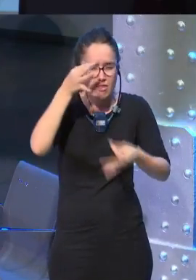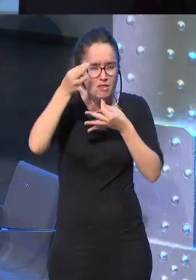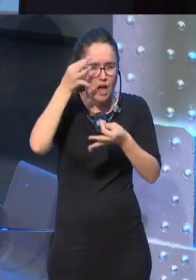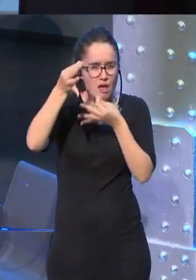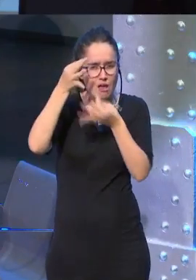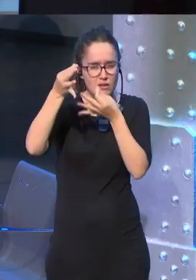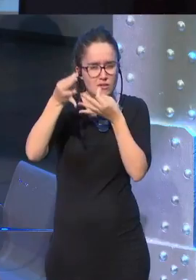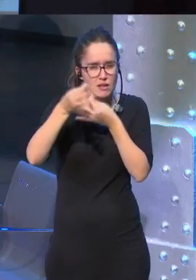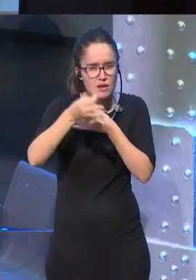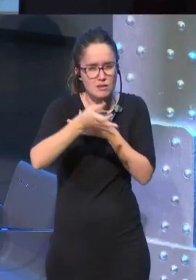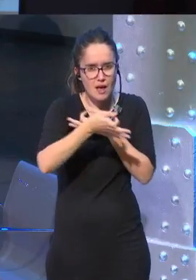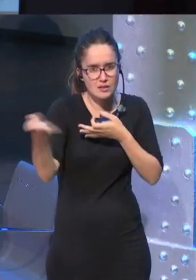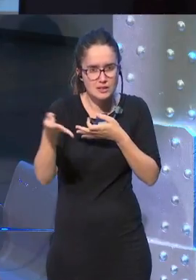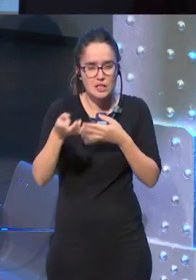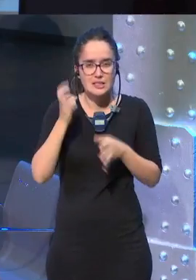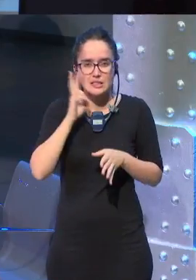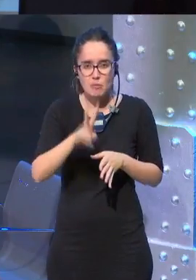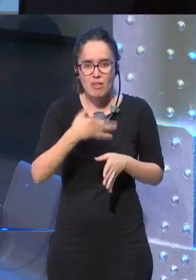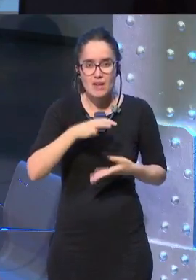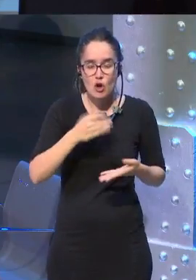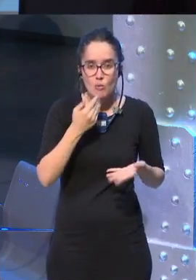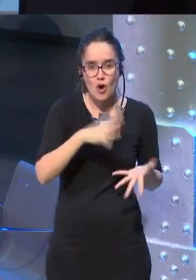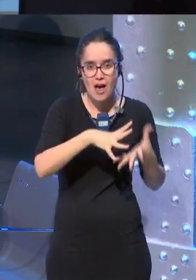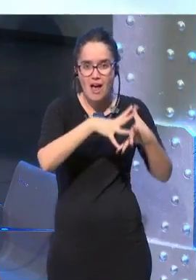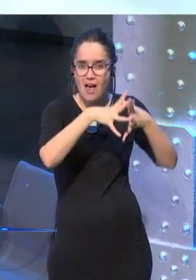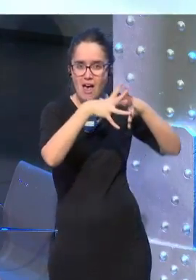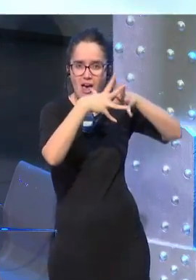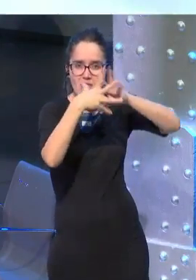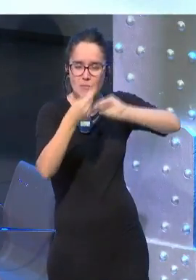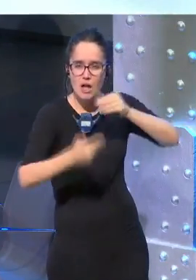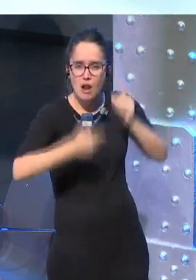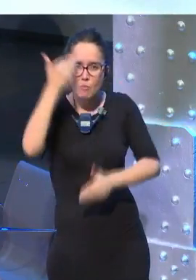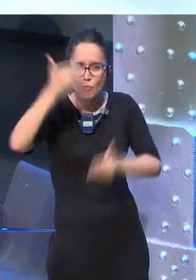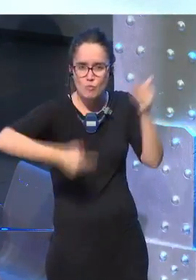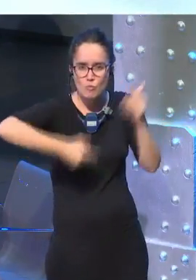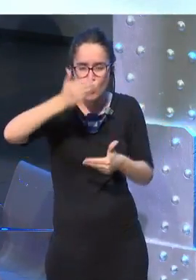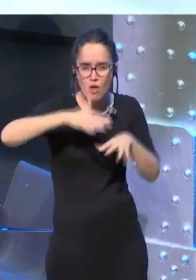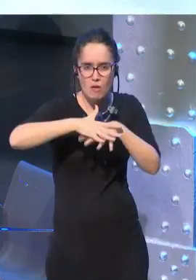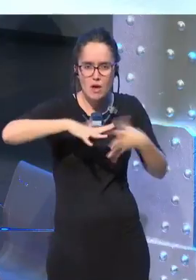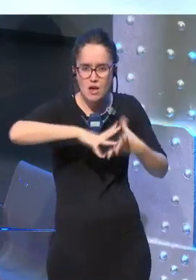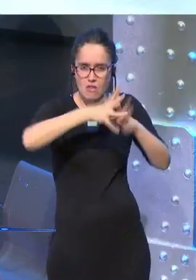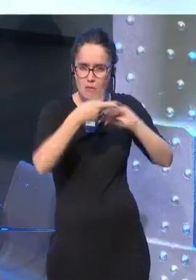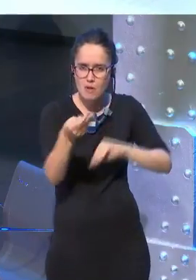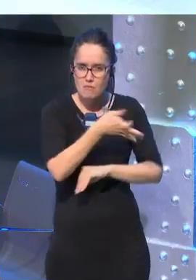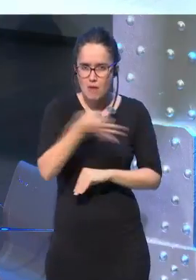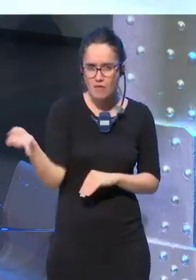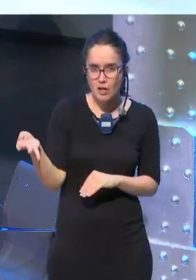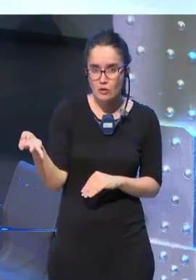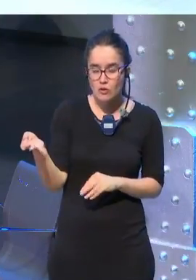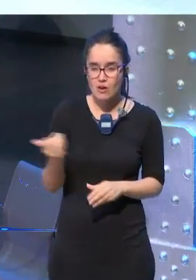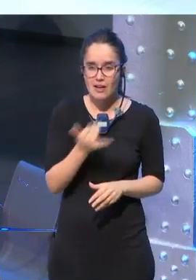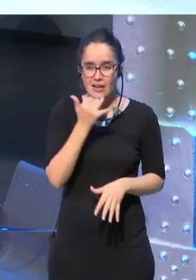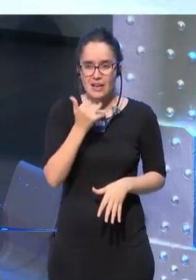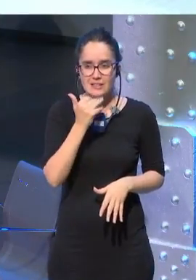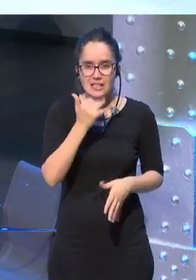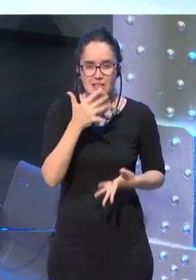y podemos ver cómo se adapta al muro de malla. Prácticamente